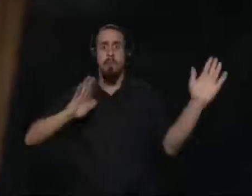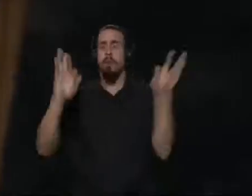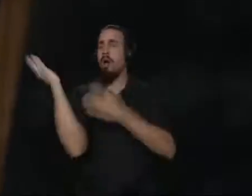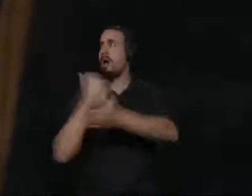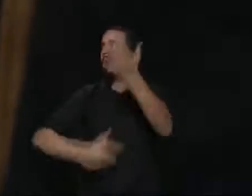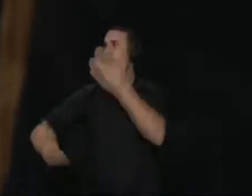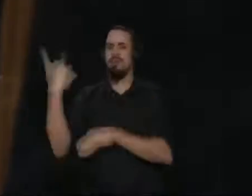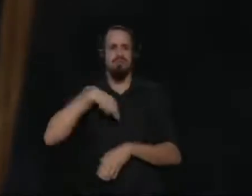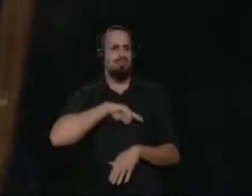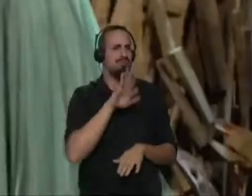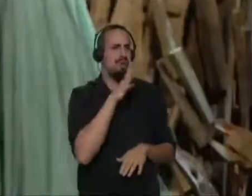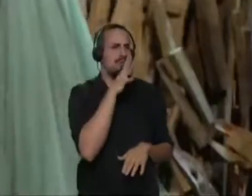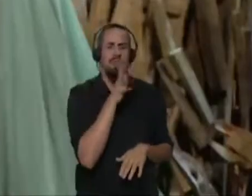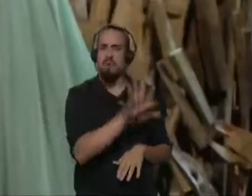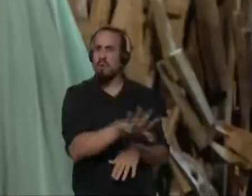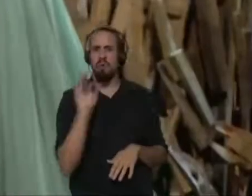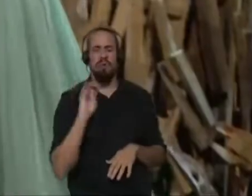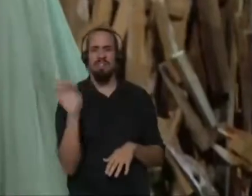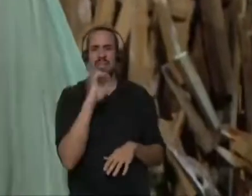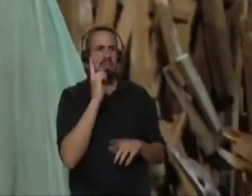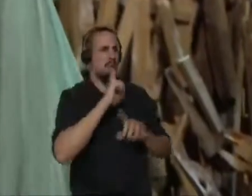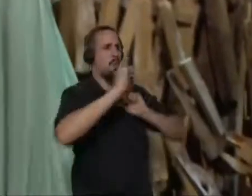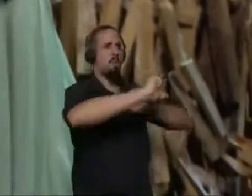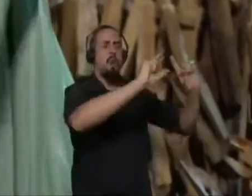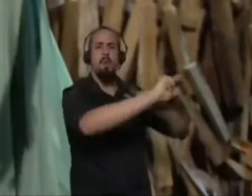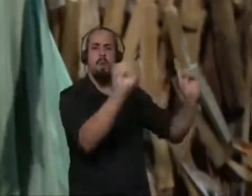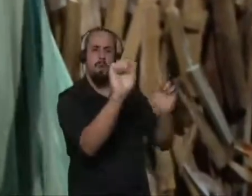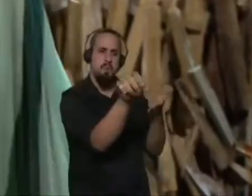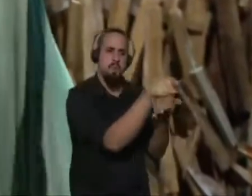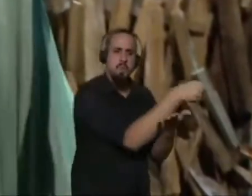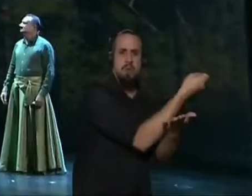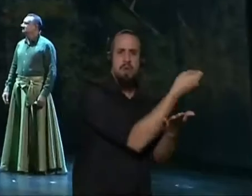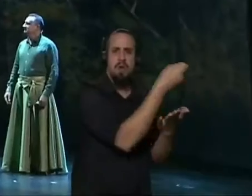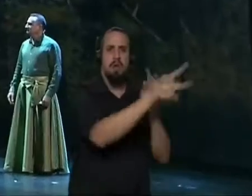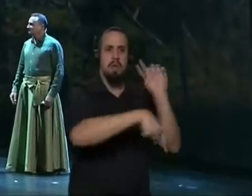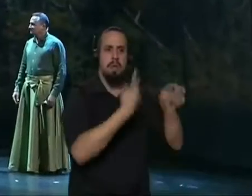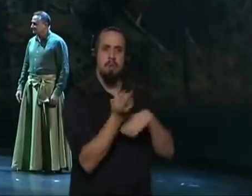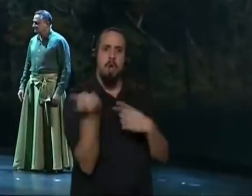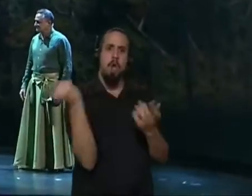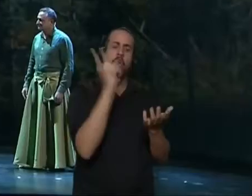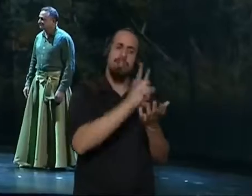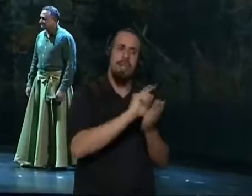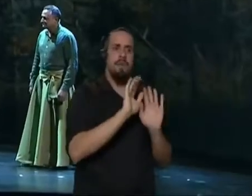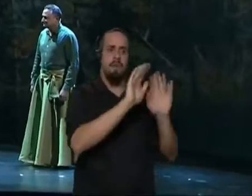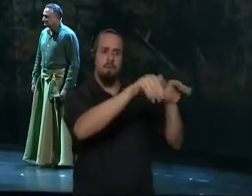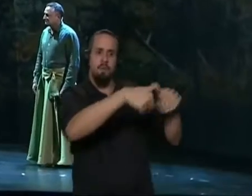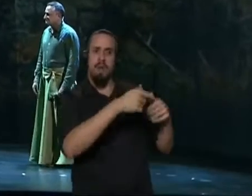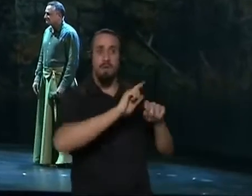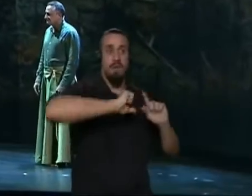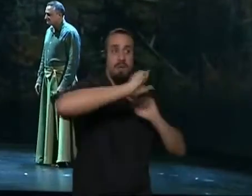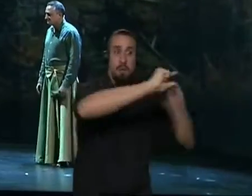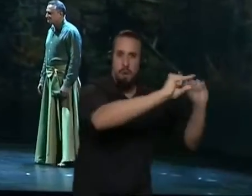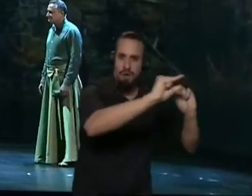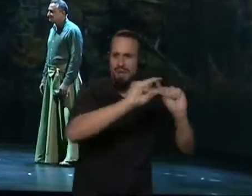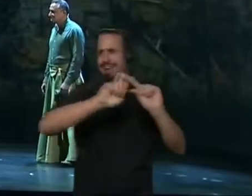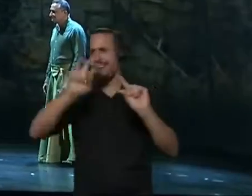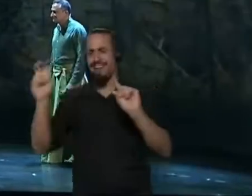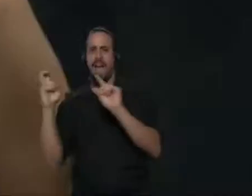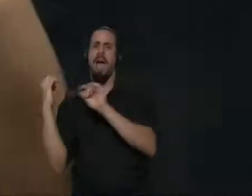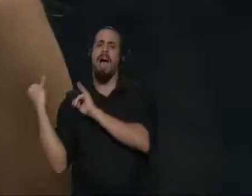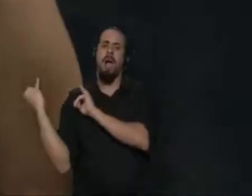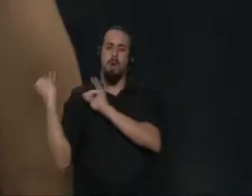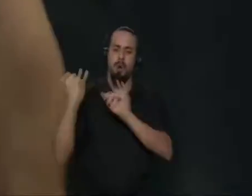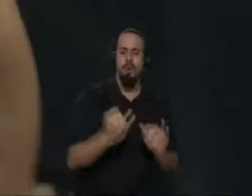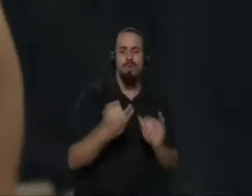por qué motivo, a la vez que se van tantos, los que otra vez han tenido que llevarse la maleta. Otros busquen el alivio de llegar